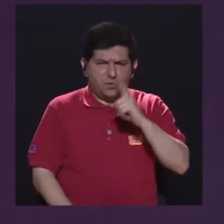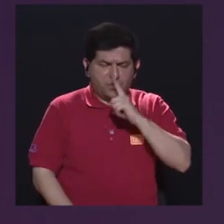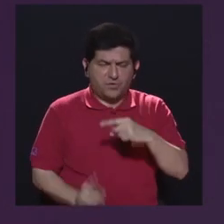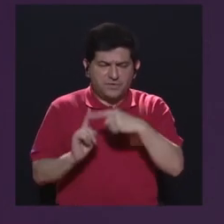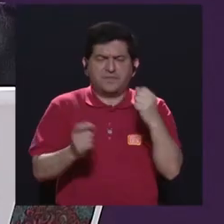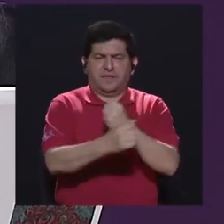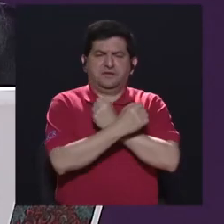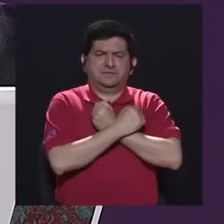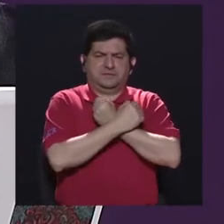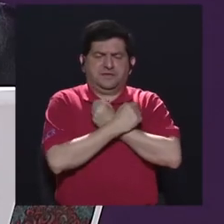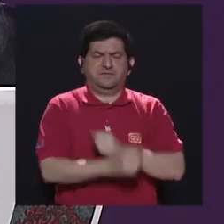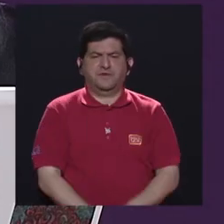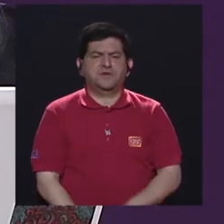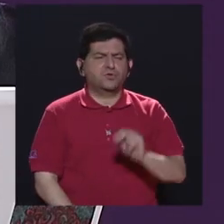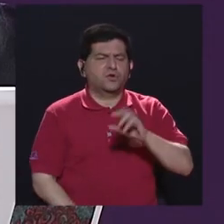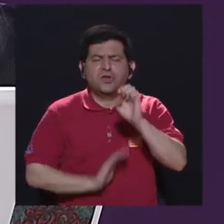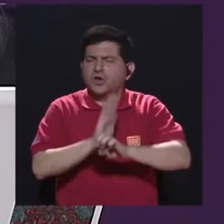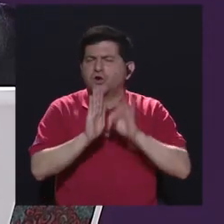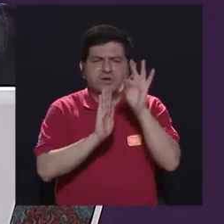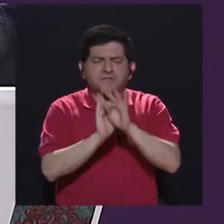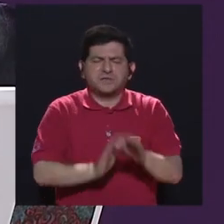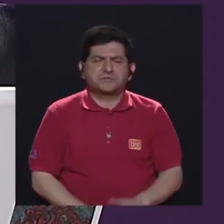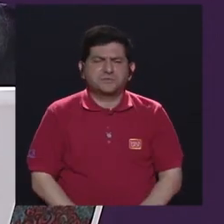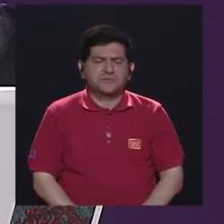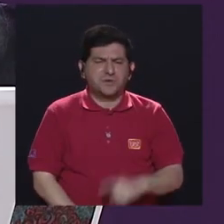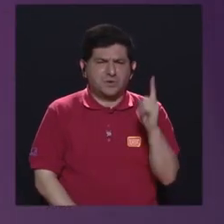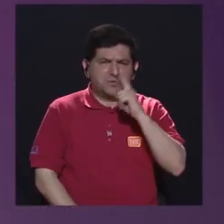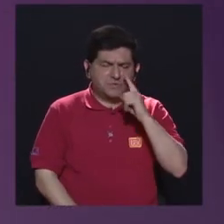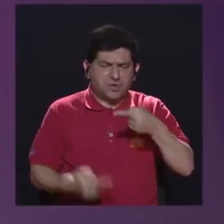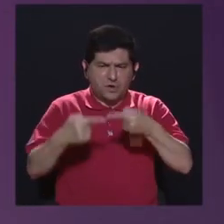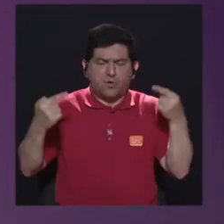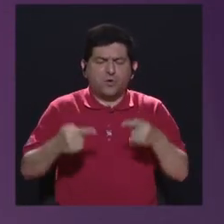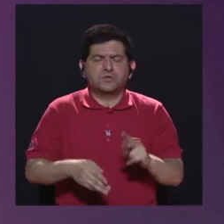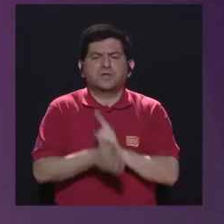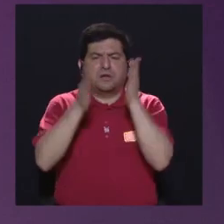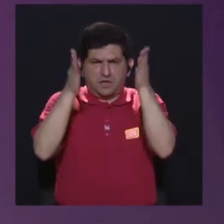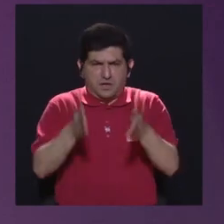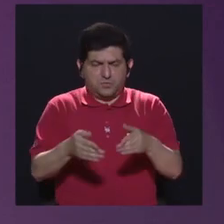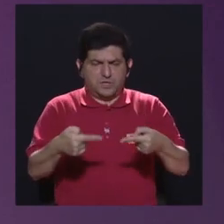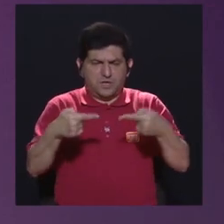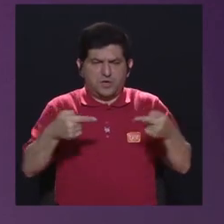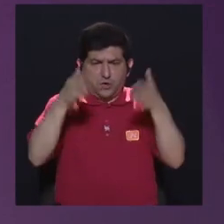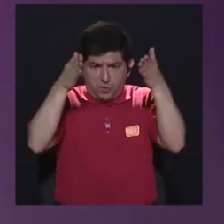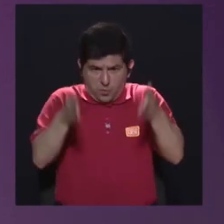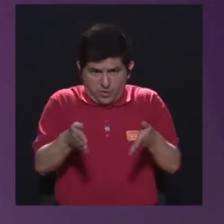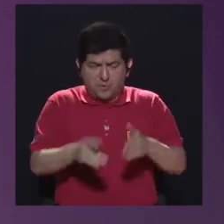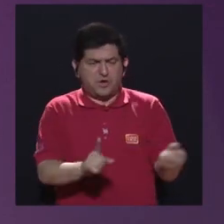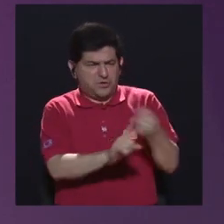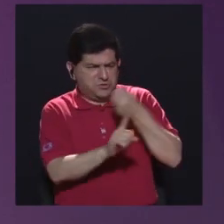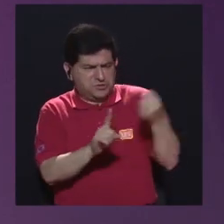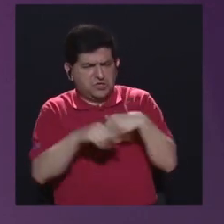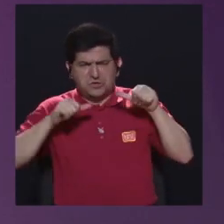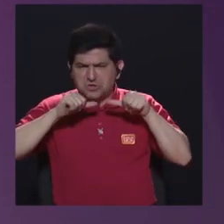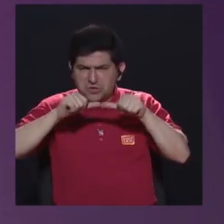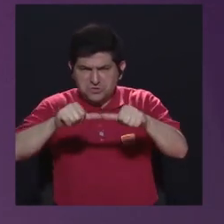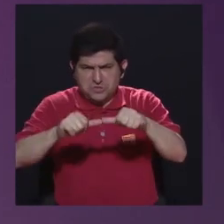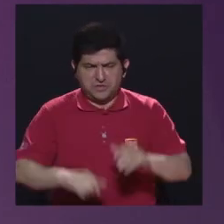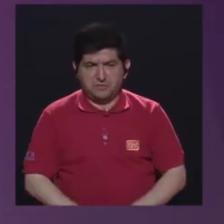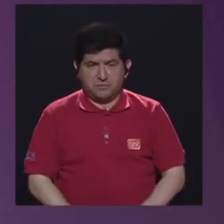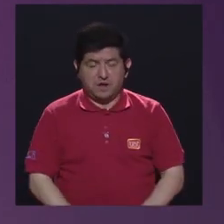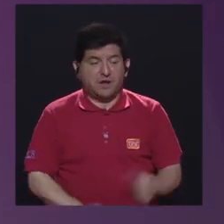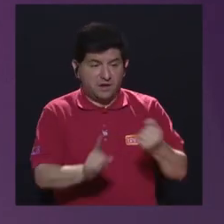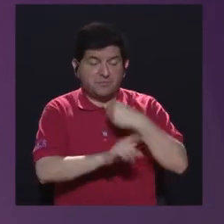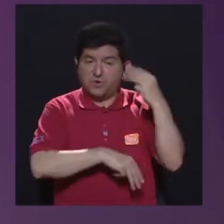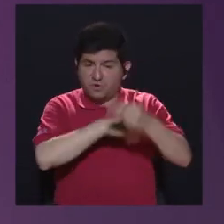el afecto y no ya desde ese estigma del puto versus el cliente como un enemigo constante y una violencia constante. Violencia va a haber